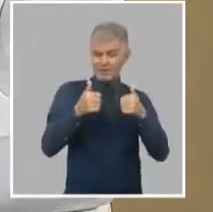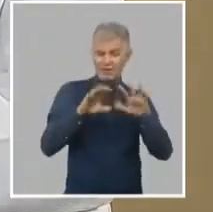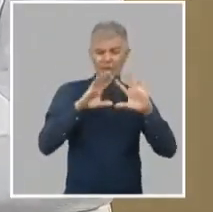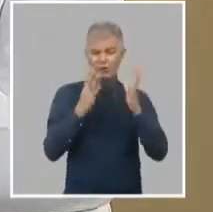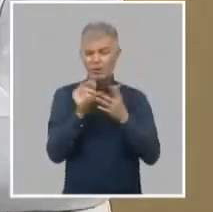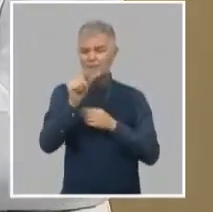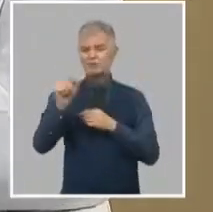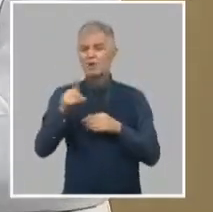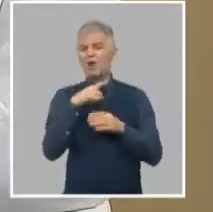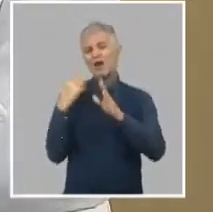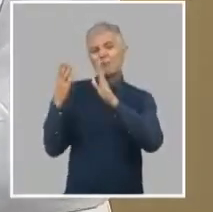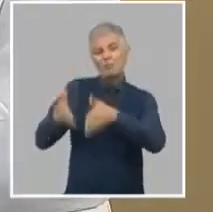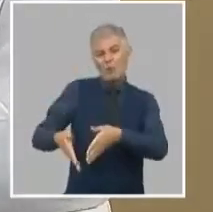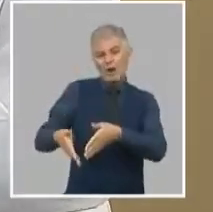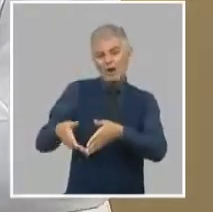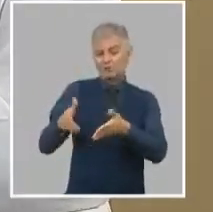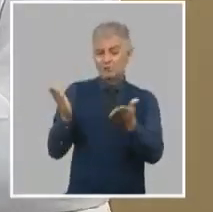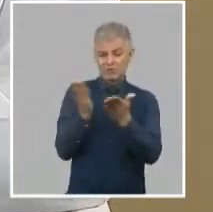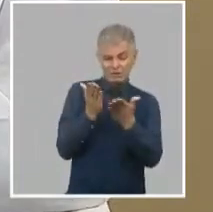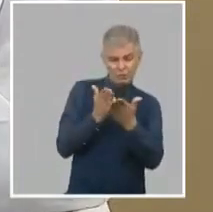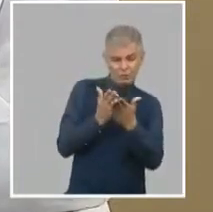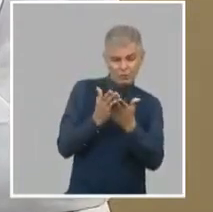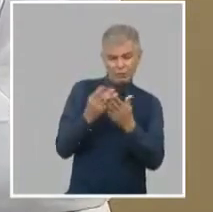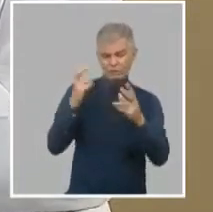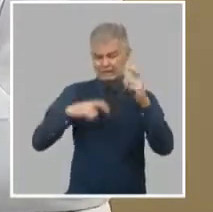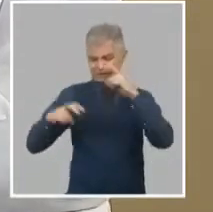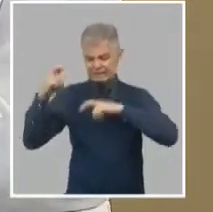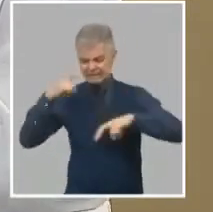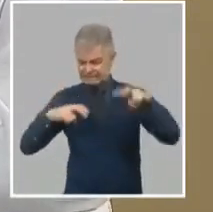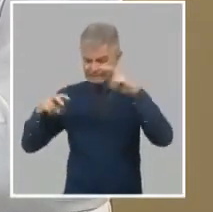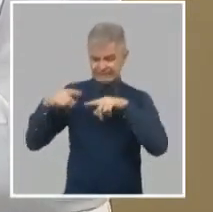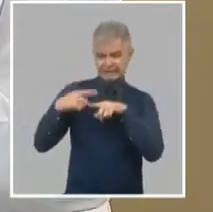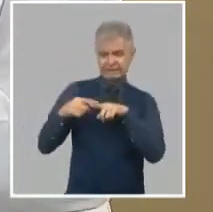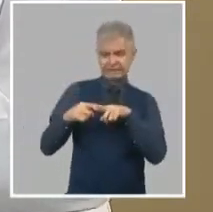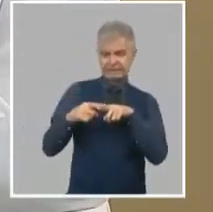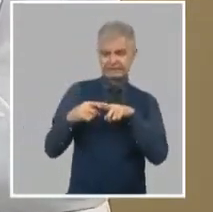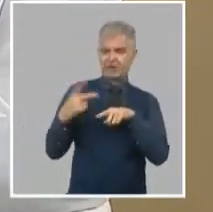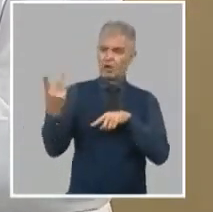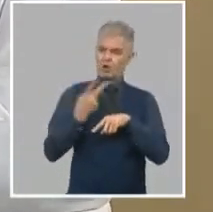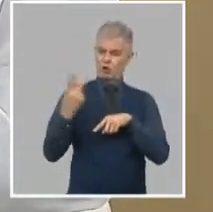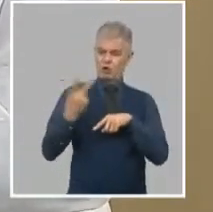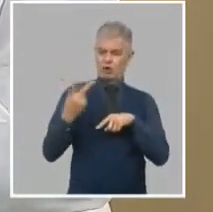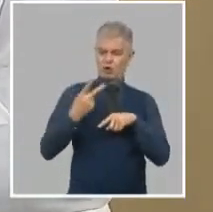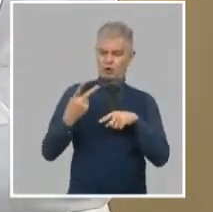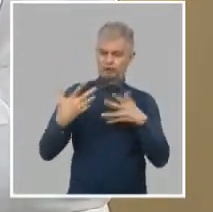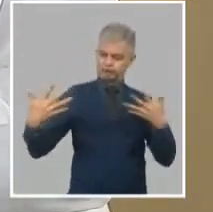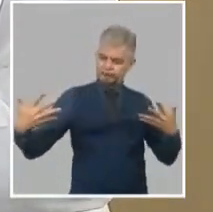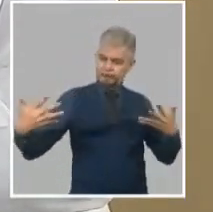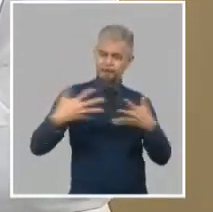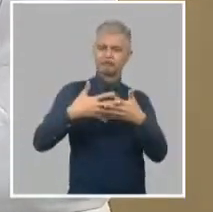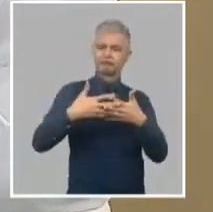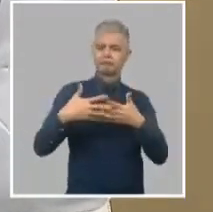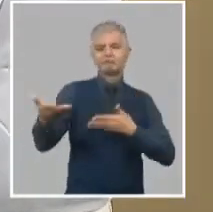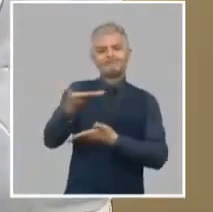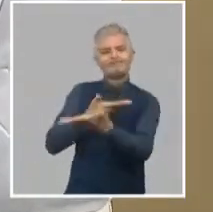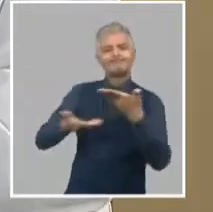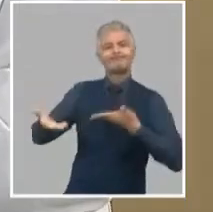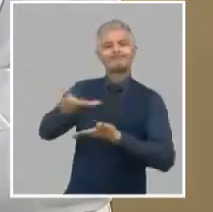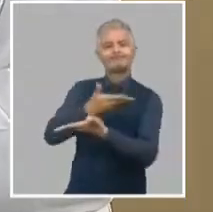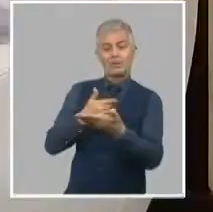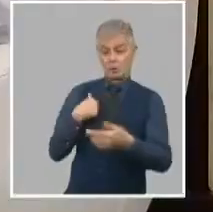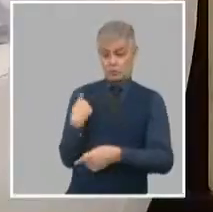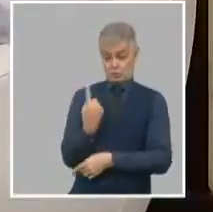necropsias de los pacientes que habían fallecido, y creo que fue enriquecedor para ambas partes. Y que ustedes aportaron y recibieron también